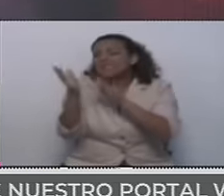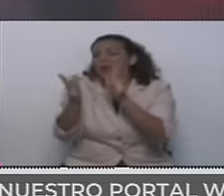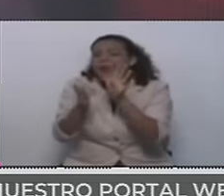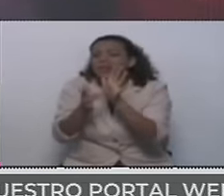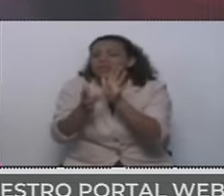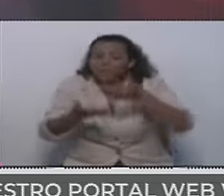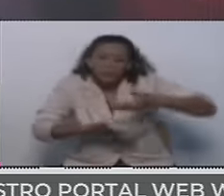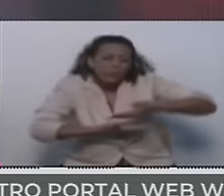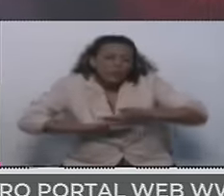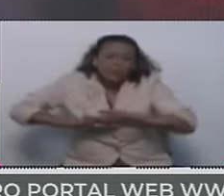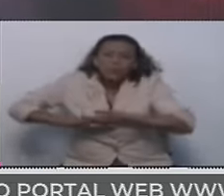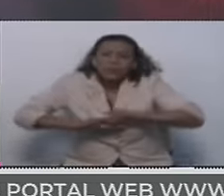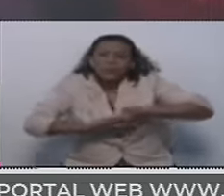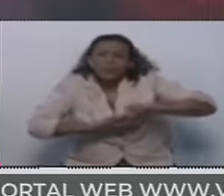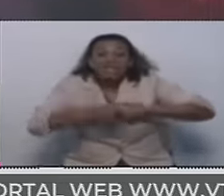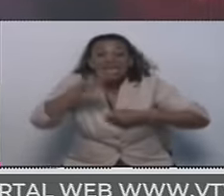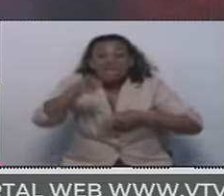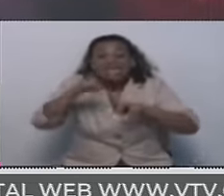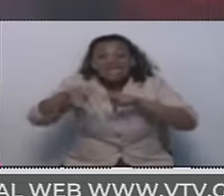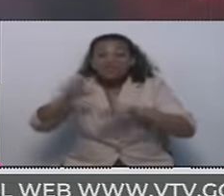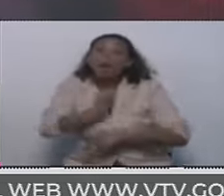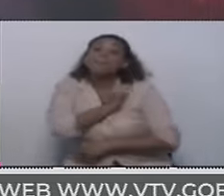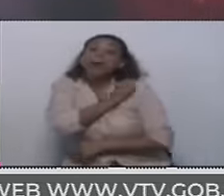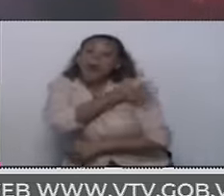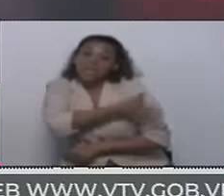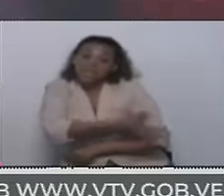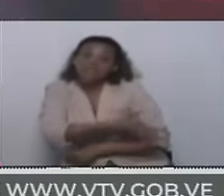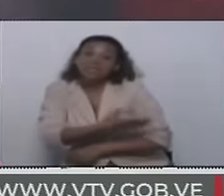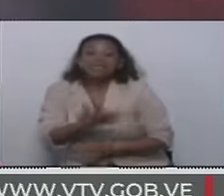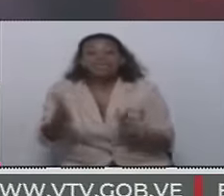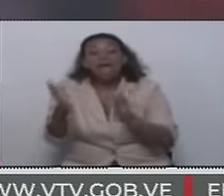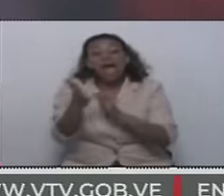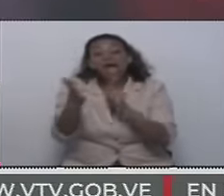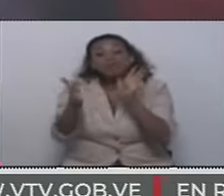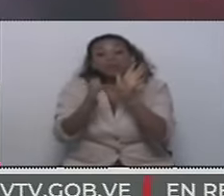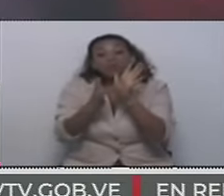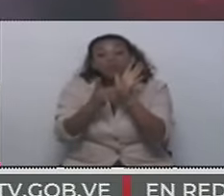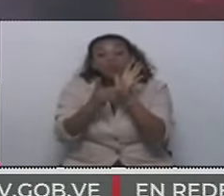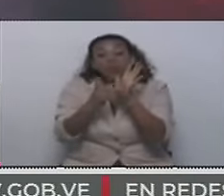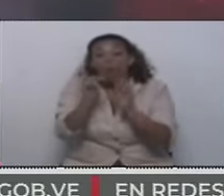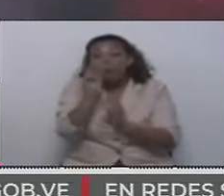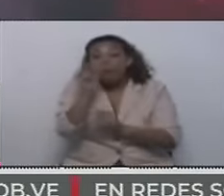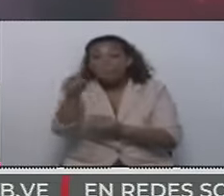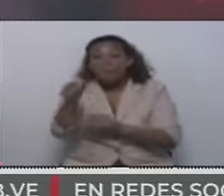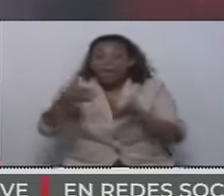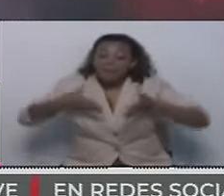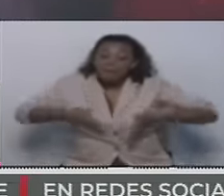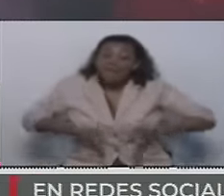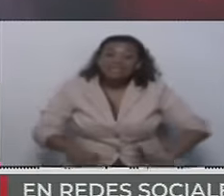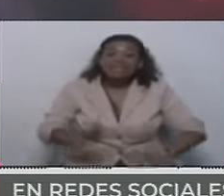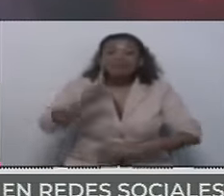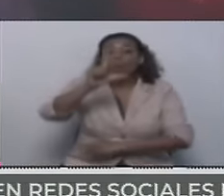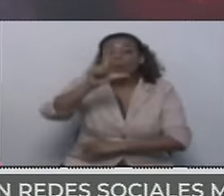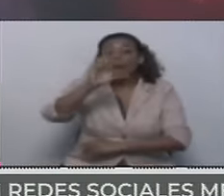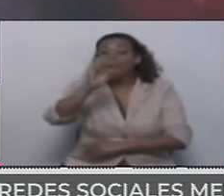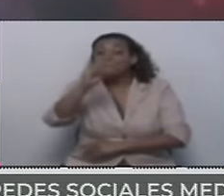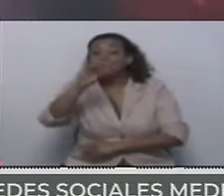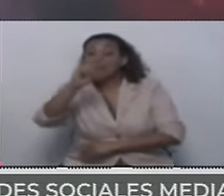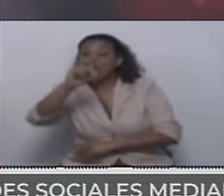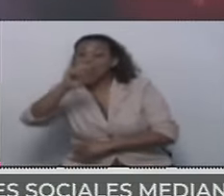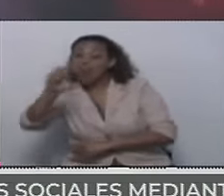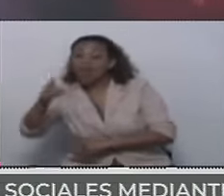ese niño palestino, Jesús de Nazaret, nacido en Belén, criado en